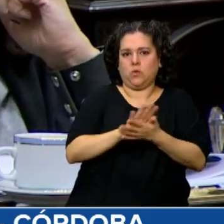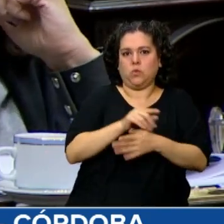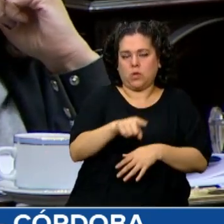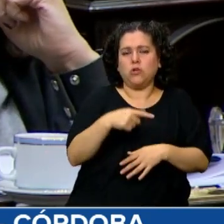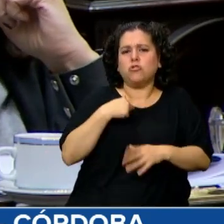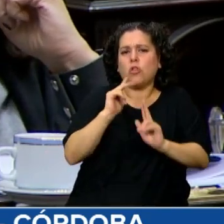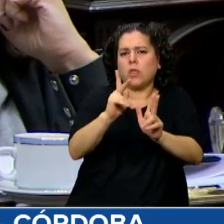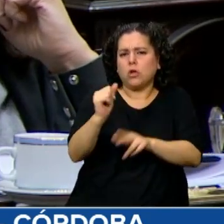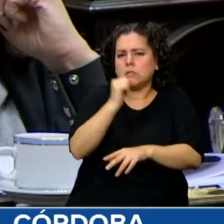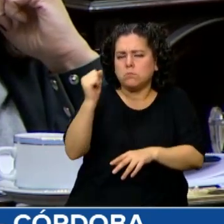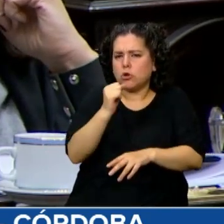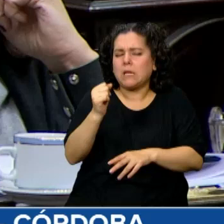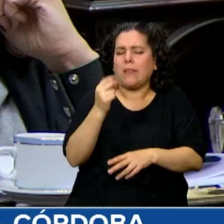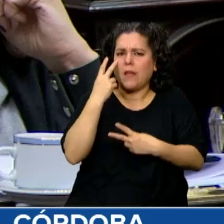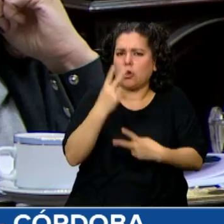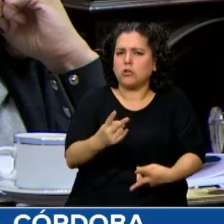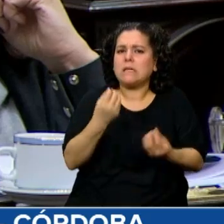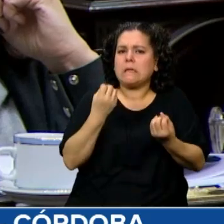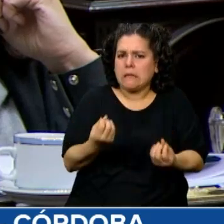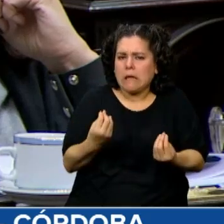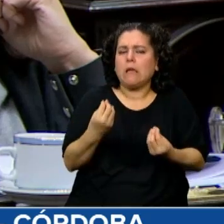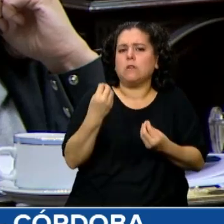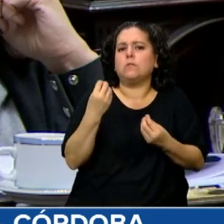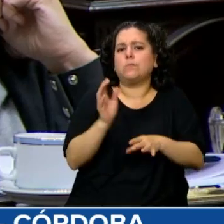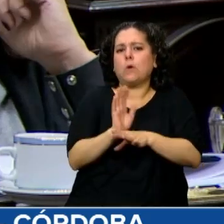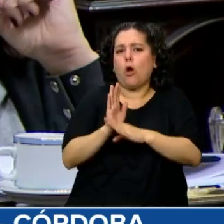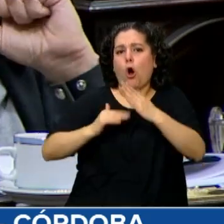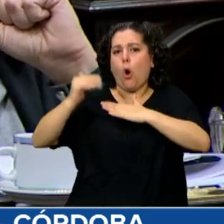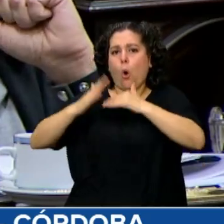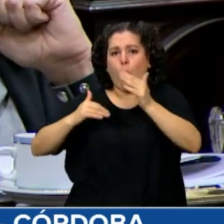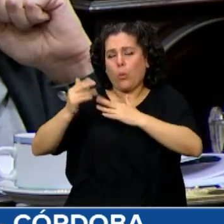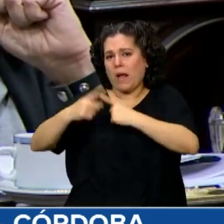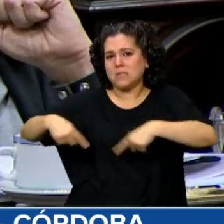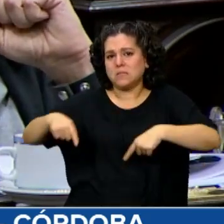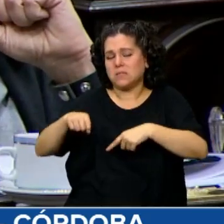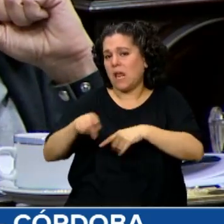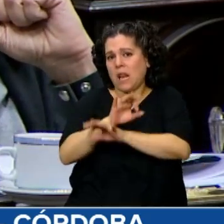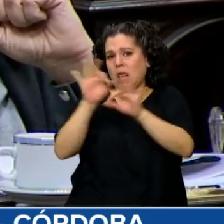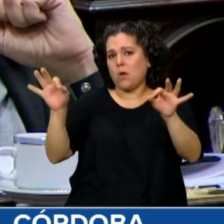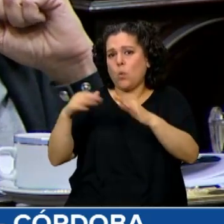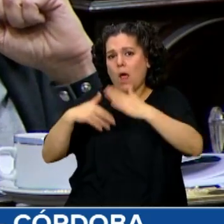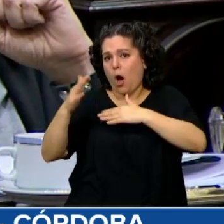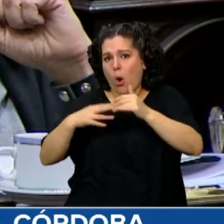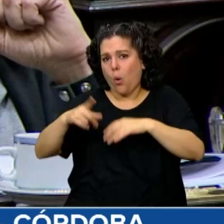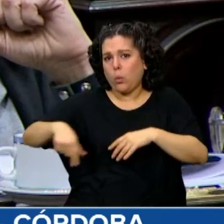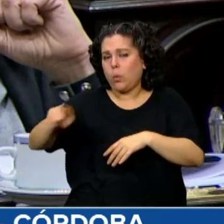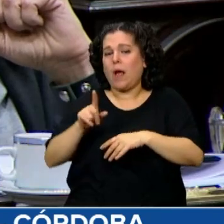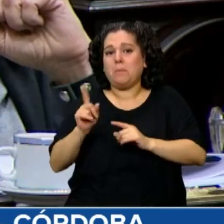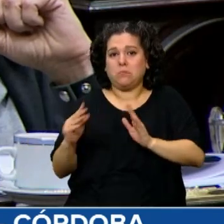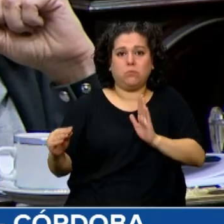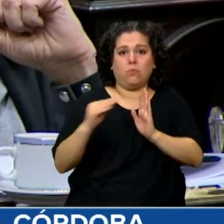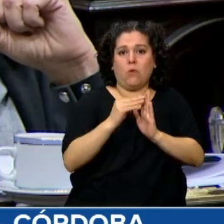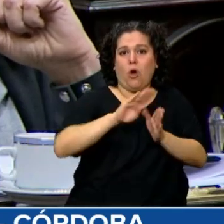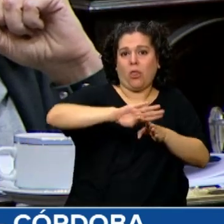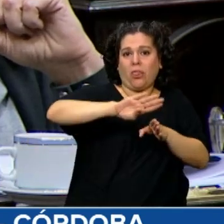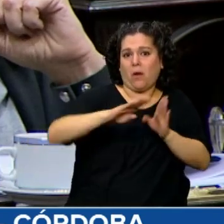es importante resaltar que las obras, que no hay ninguna de las obras que están incluidas en esta